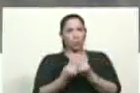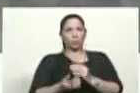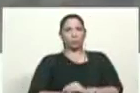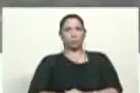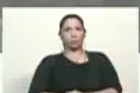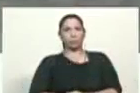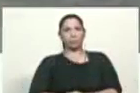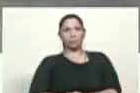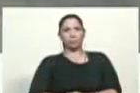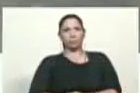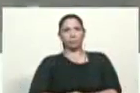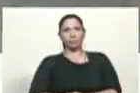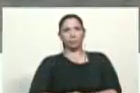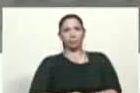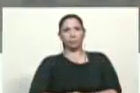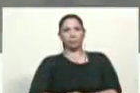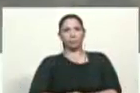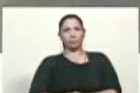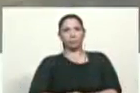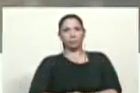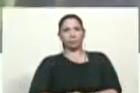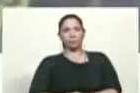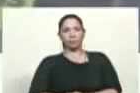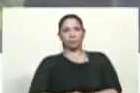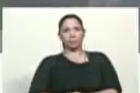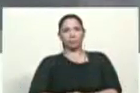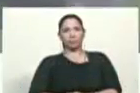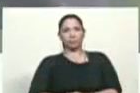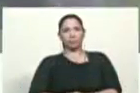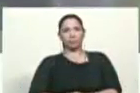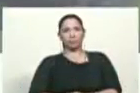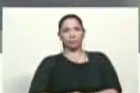want? ¿When do we want it?